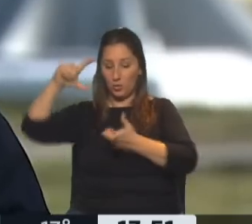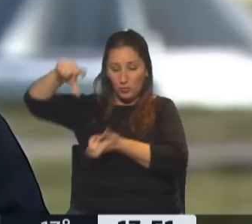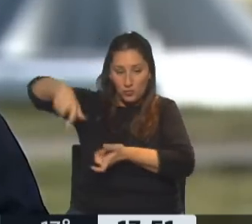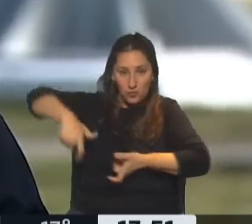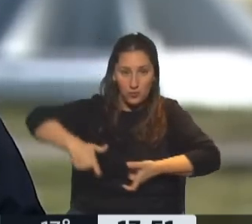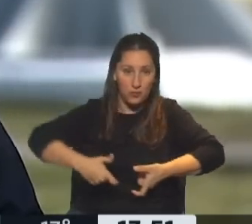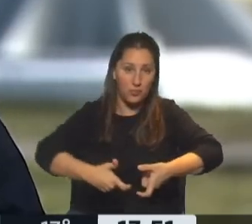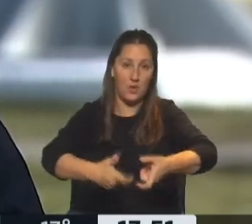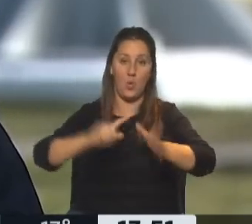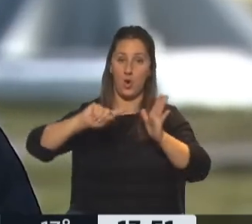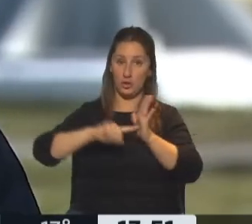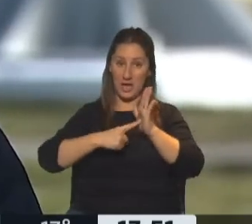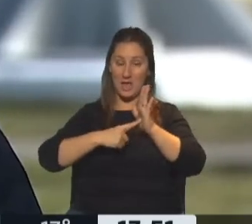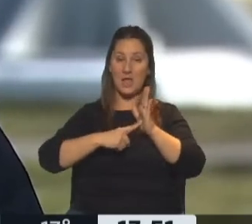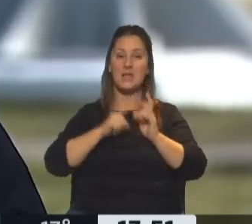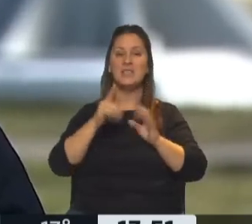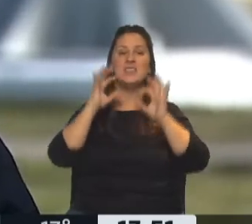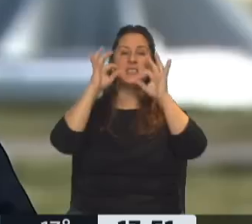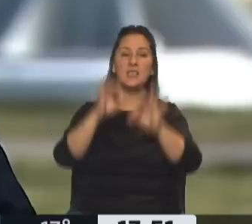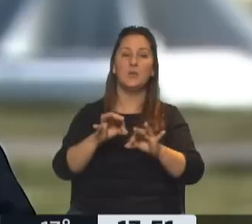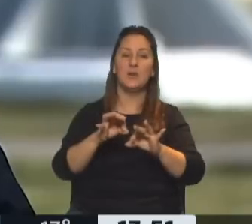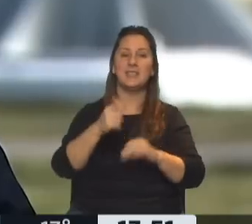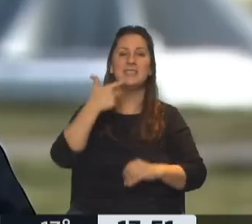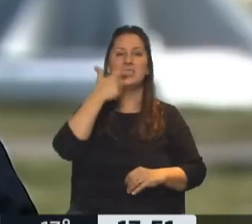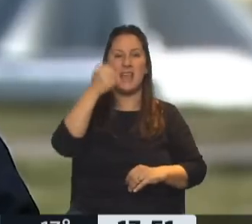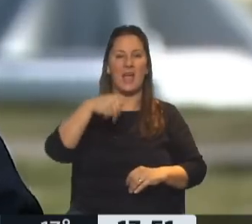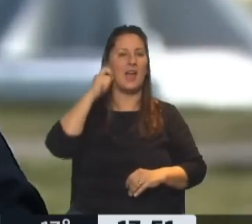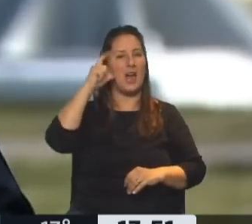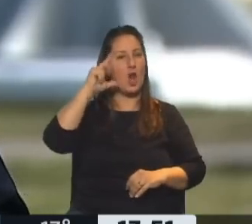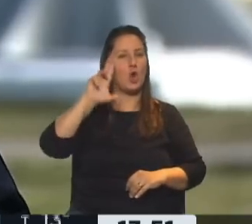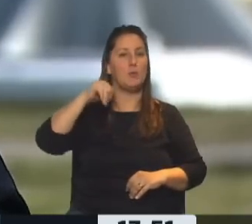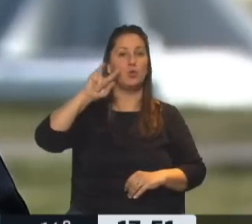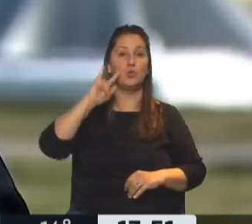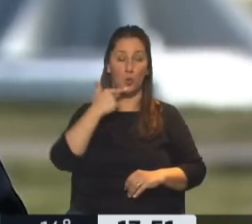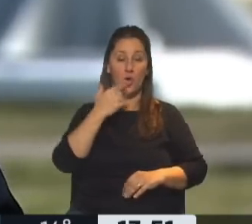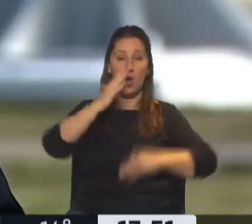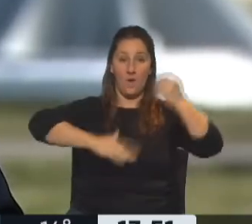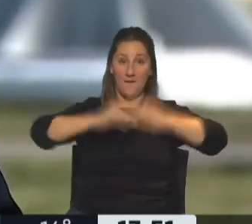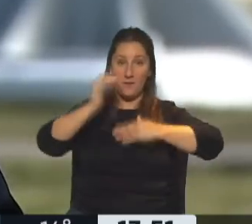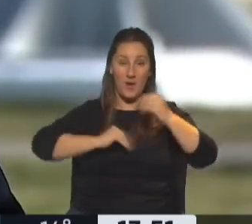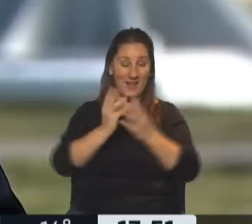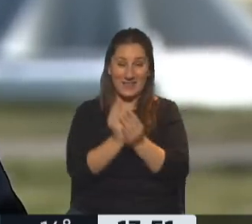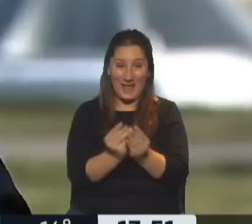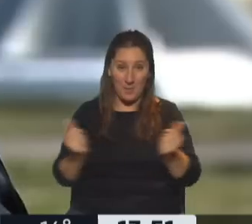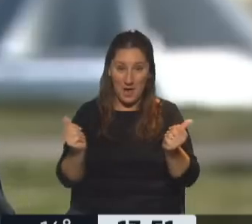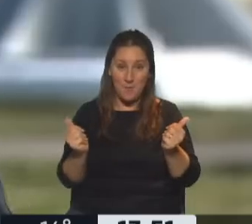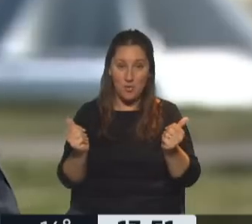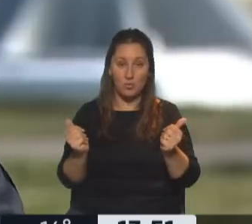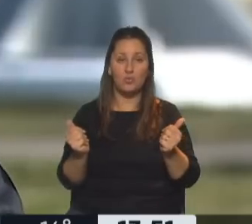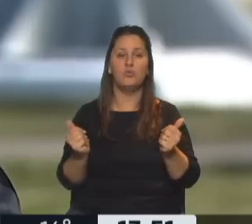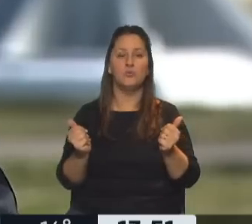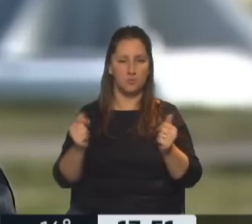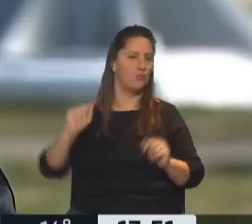Saliqueló, al centro de Buenos Aires, y que tiene que llegar a San Jerónimo Sur. Y cuando terminemos esa obra, vamos a